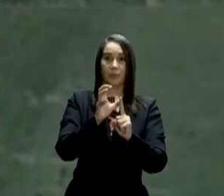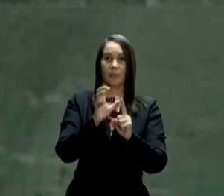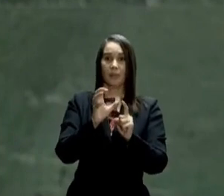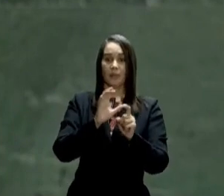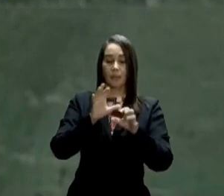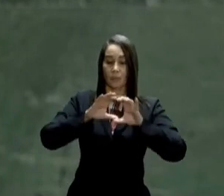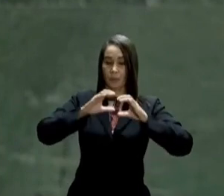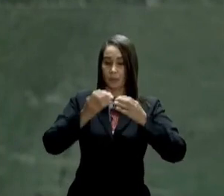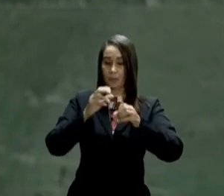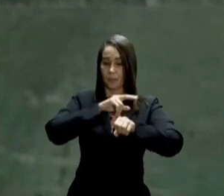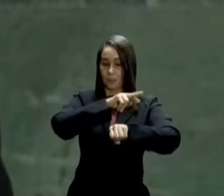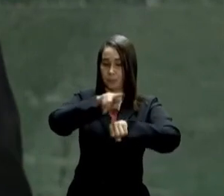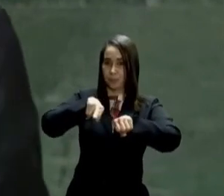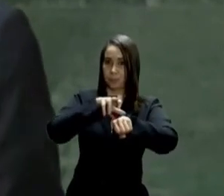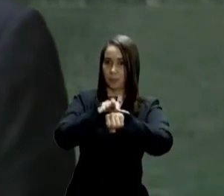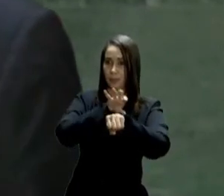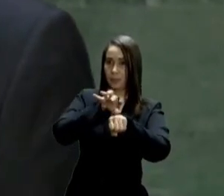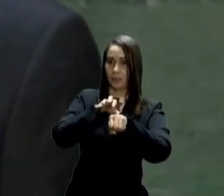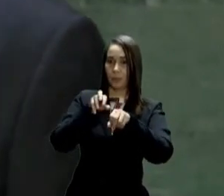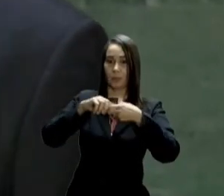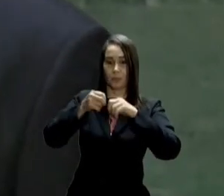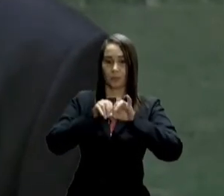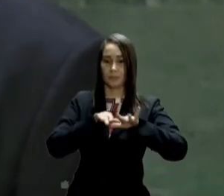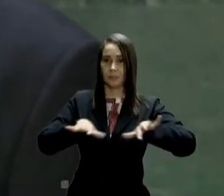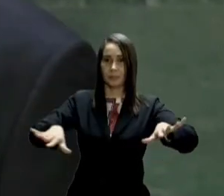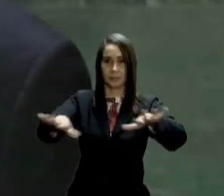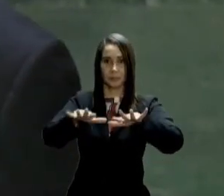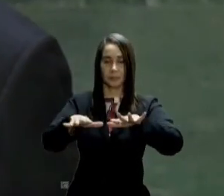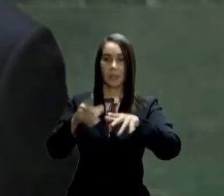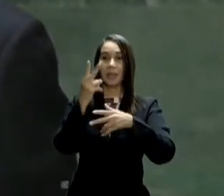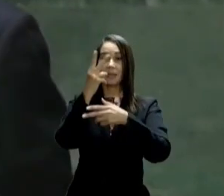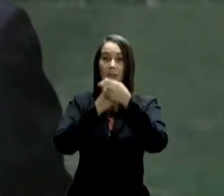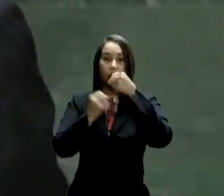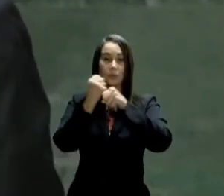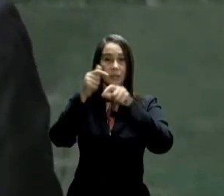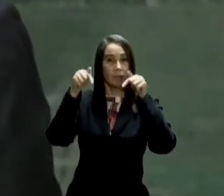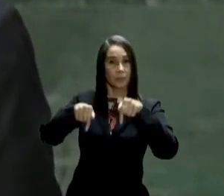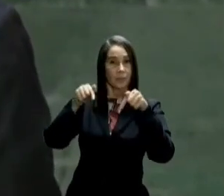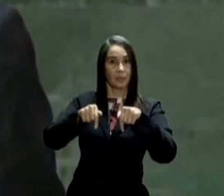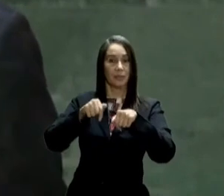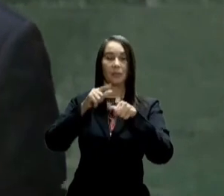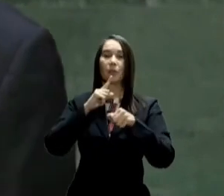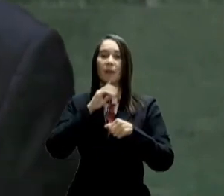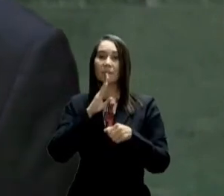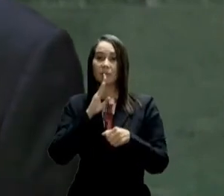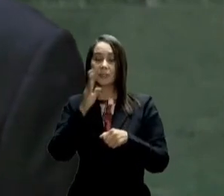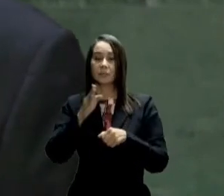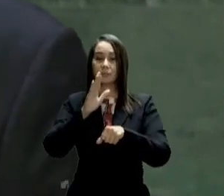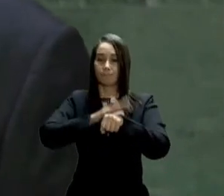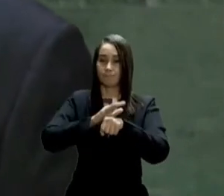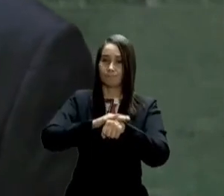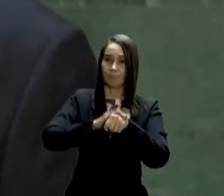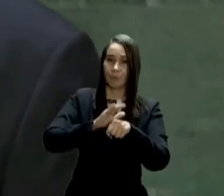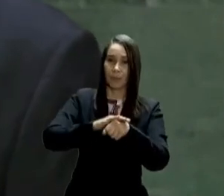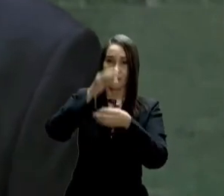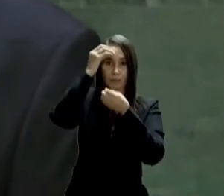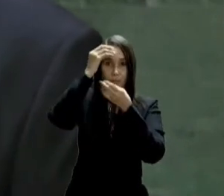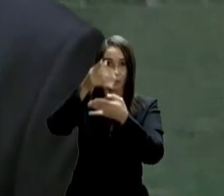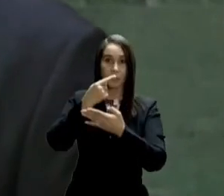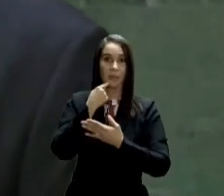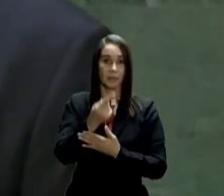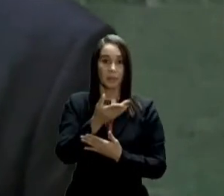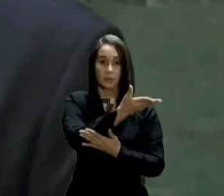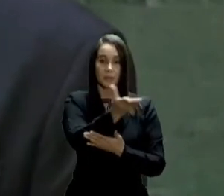región. No me es grato recordar el llamado que hice hace 2 años atrás a esta Asamblea General cuando